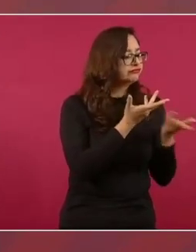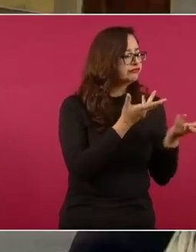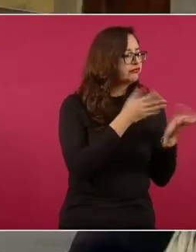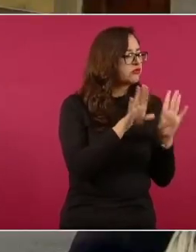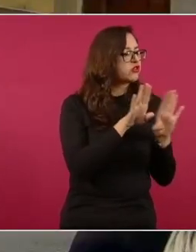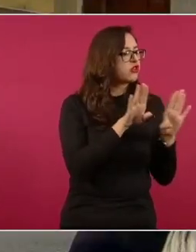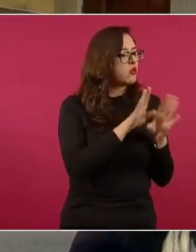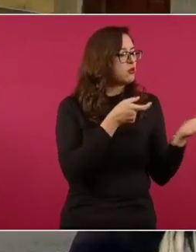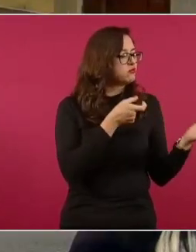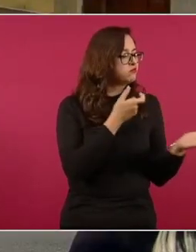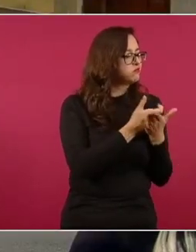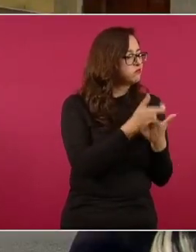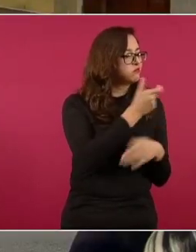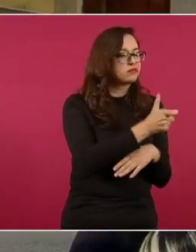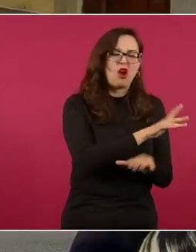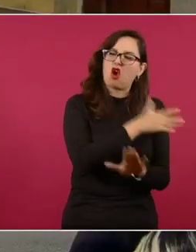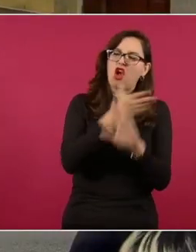mercenarios